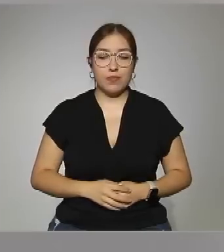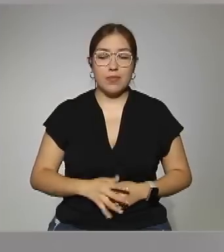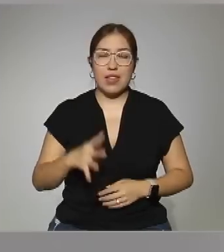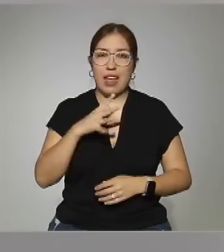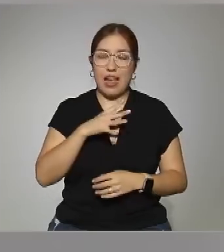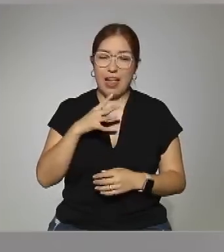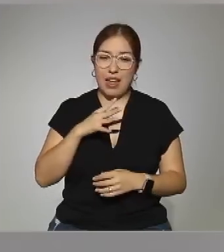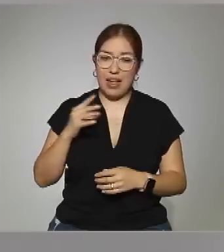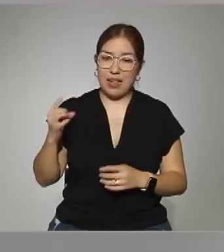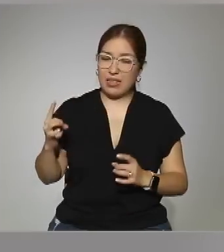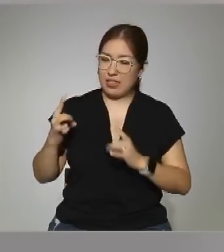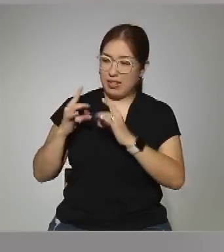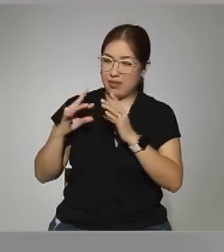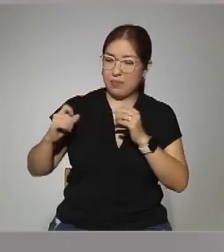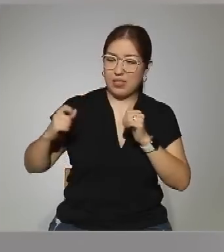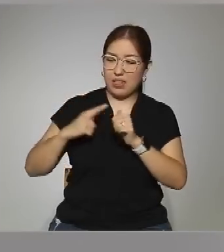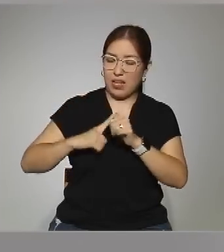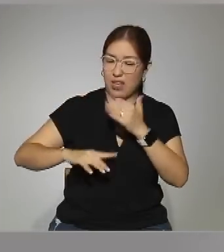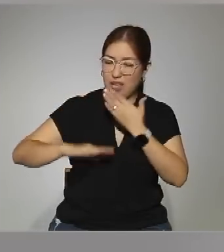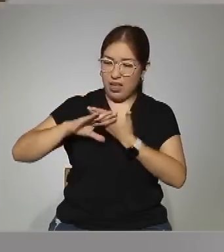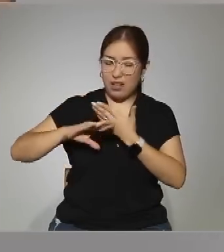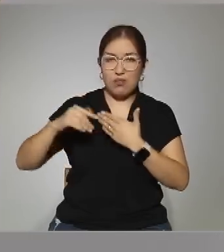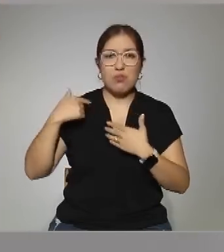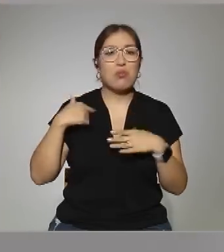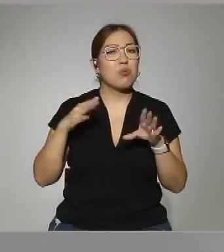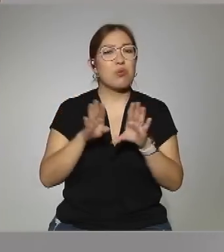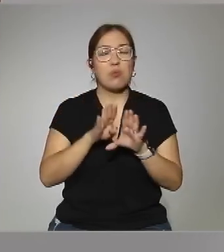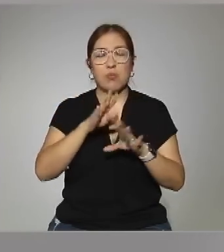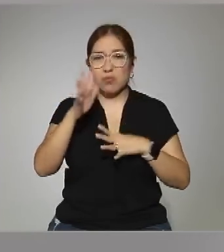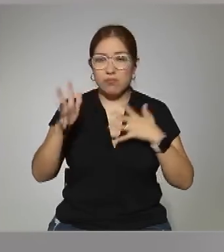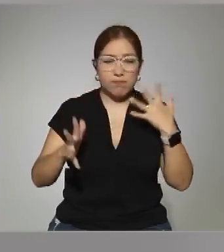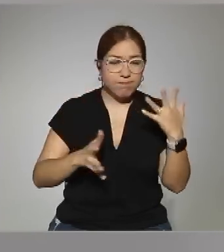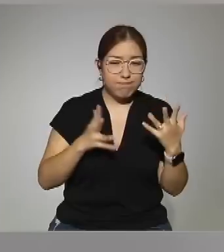impacto donde no hay cómo interpretar.